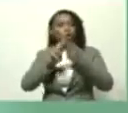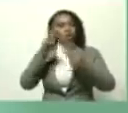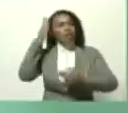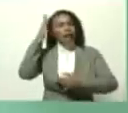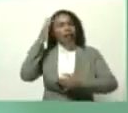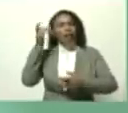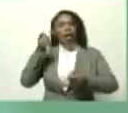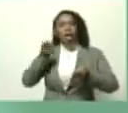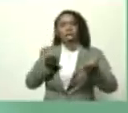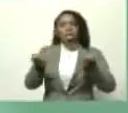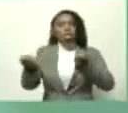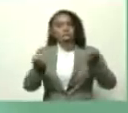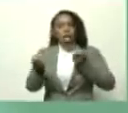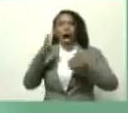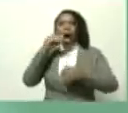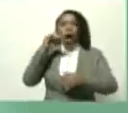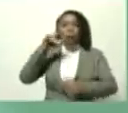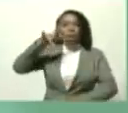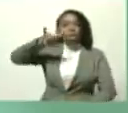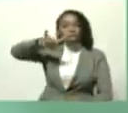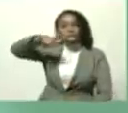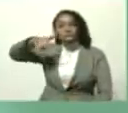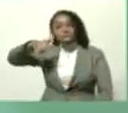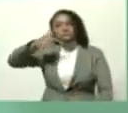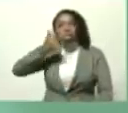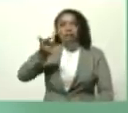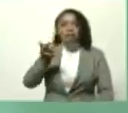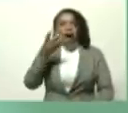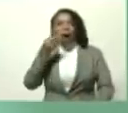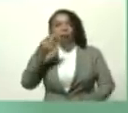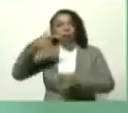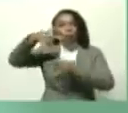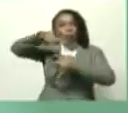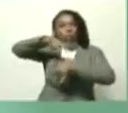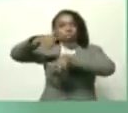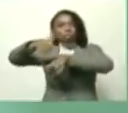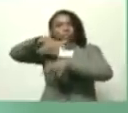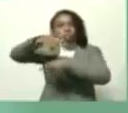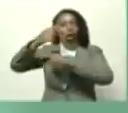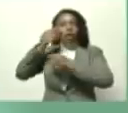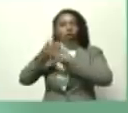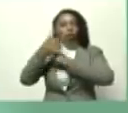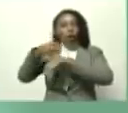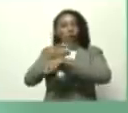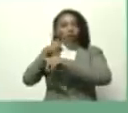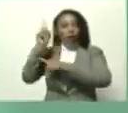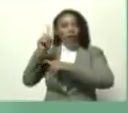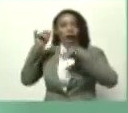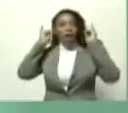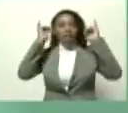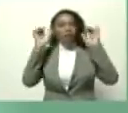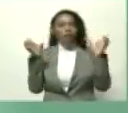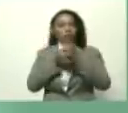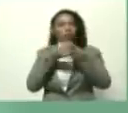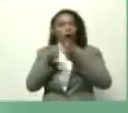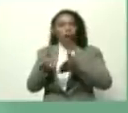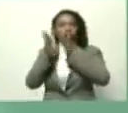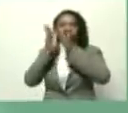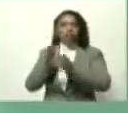hilos. Cada vez que habla, cada vez que hace una cosa, cada vez que reúne al gobierno de Narnia en el salón de fiesta de su